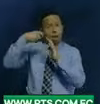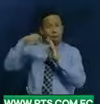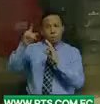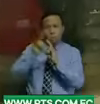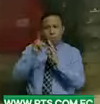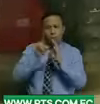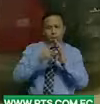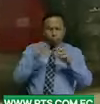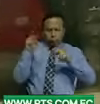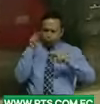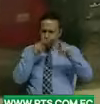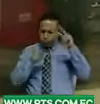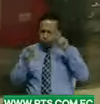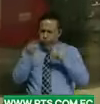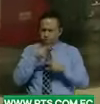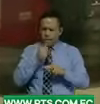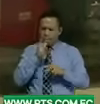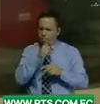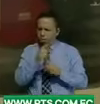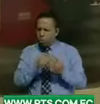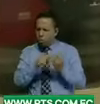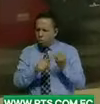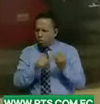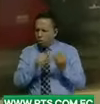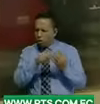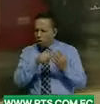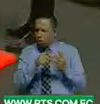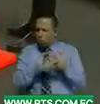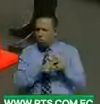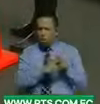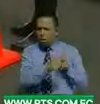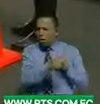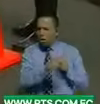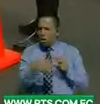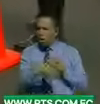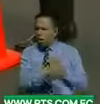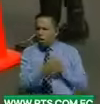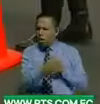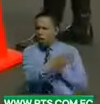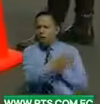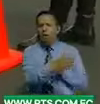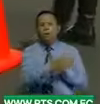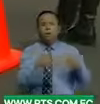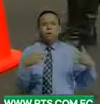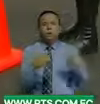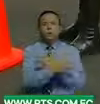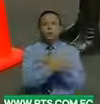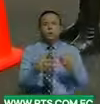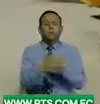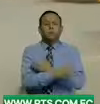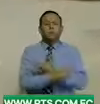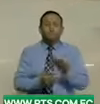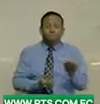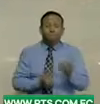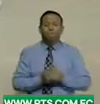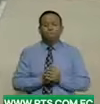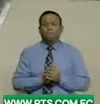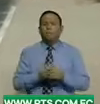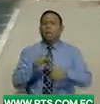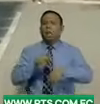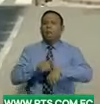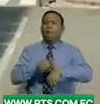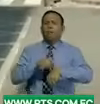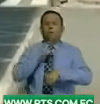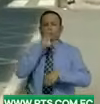y otros locales para identificar a los antisociales que escaparon por una de estas calles en contraflujo o contravía. Sí, a las 10